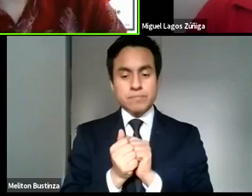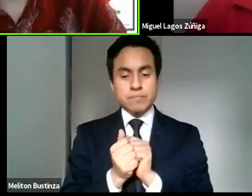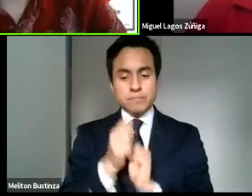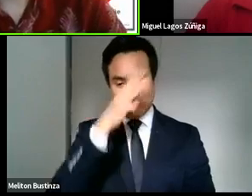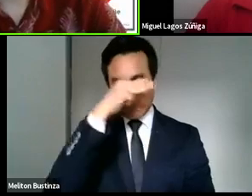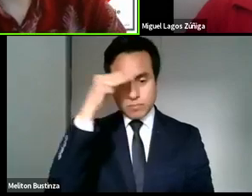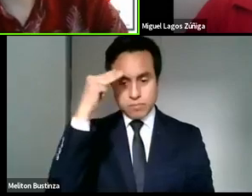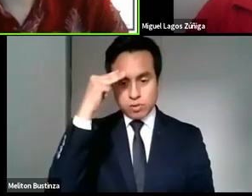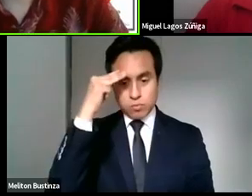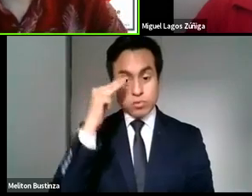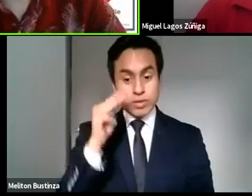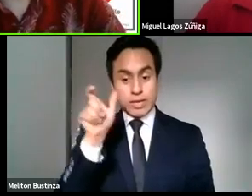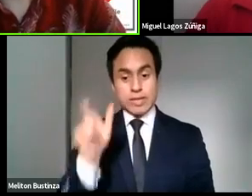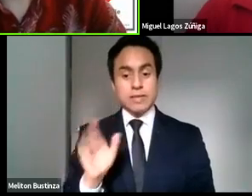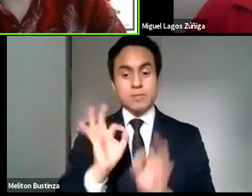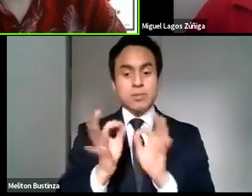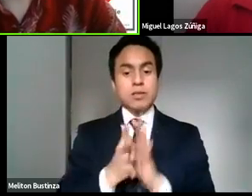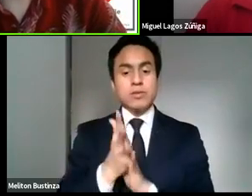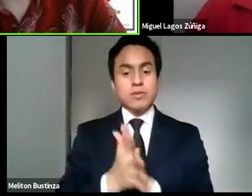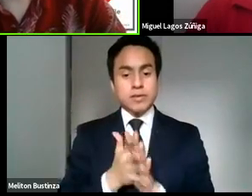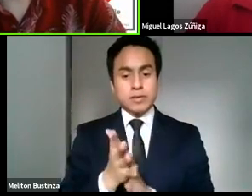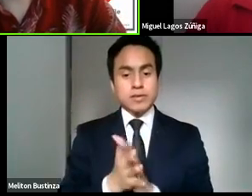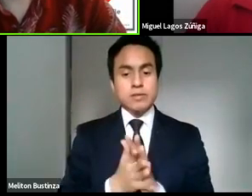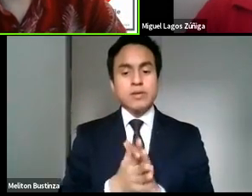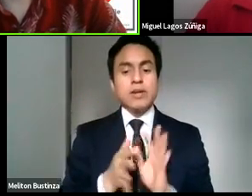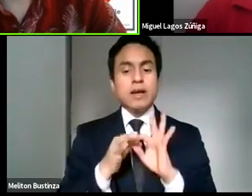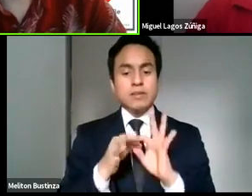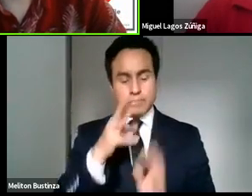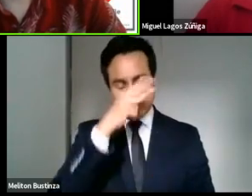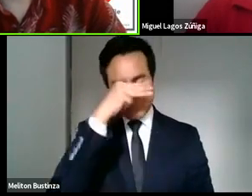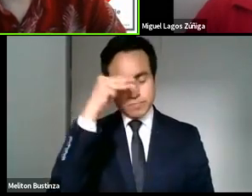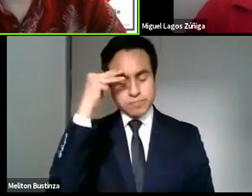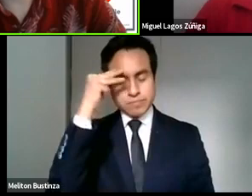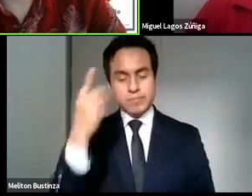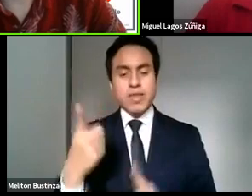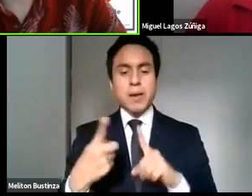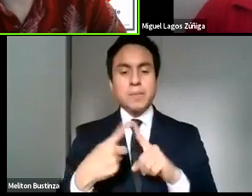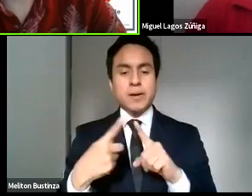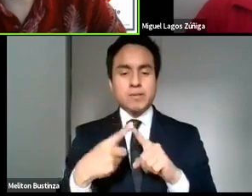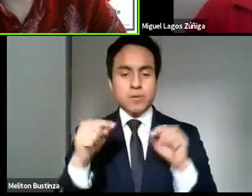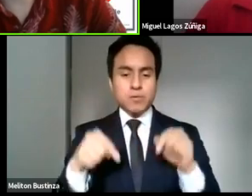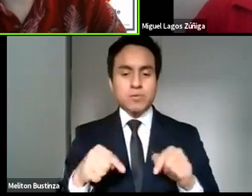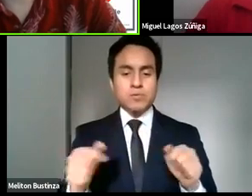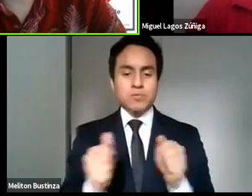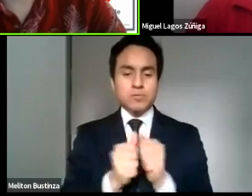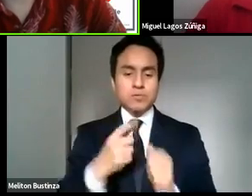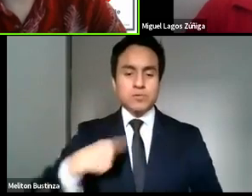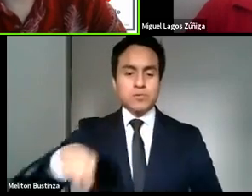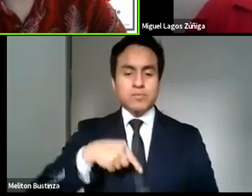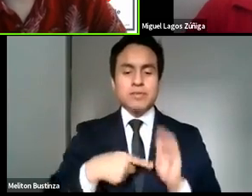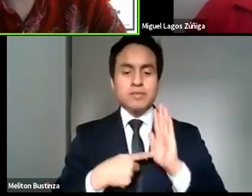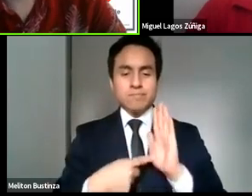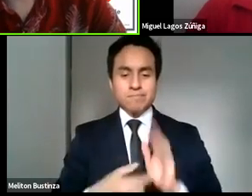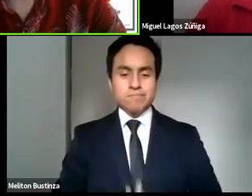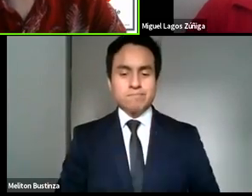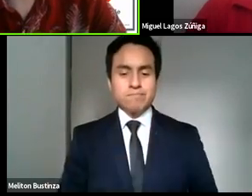Meliton Bustinza, quien es intérprete de lenguaje de señas. Muchas gracias, Meliton, por participar hoy día con nosotros en esta presentación.